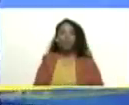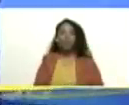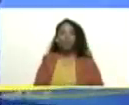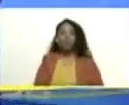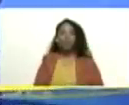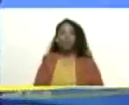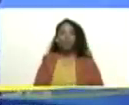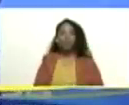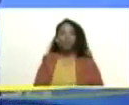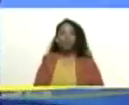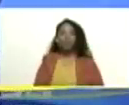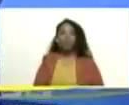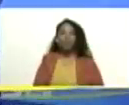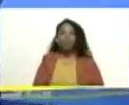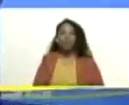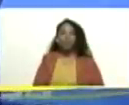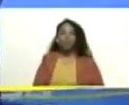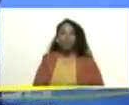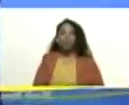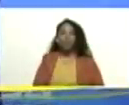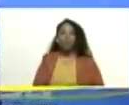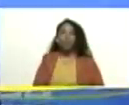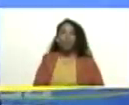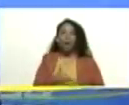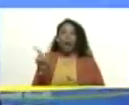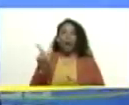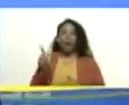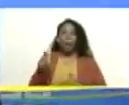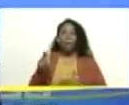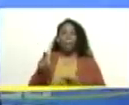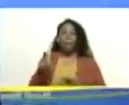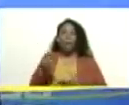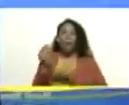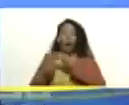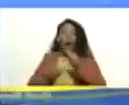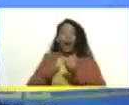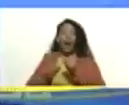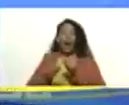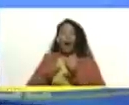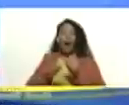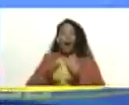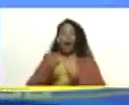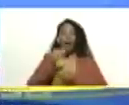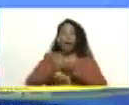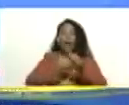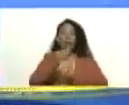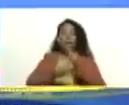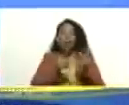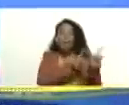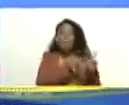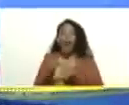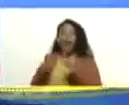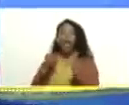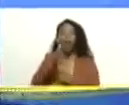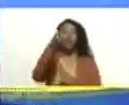su crimen, un crimen de lesa humanidad contra el pueblo de Venezuela.